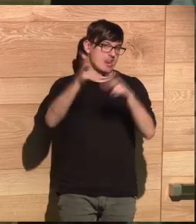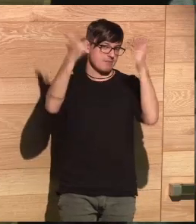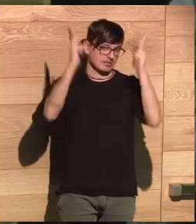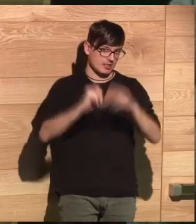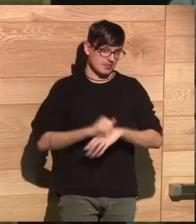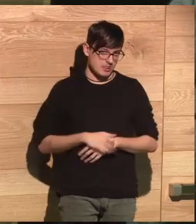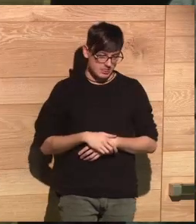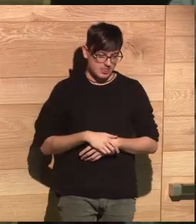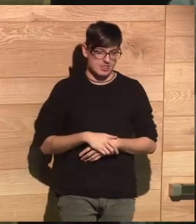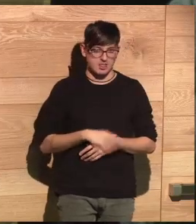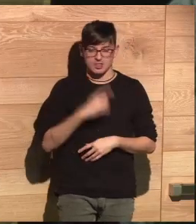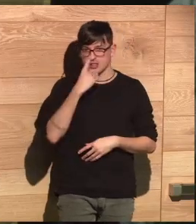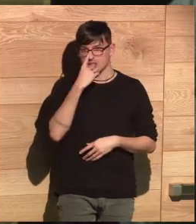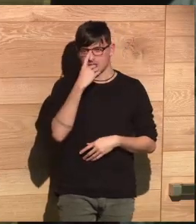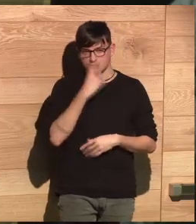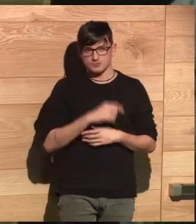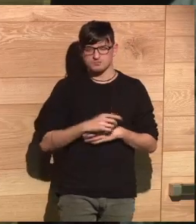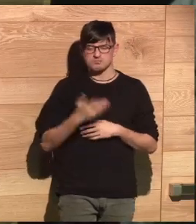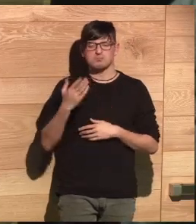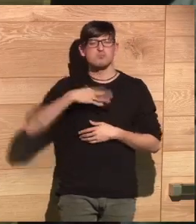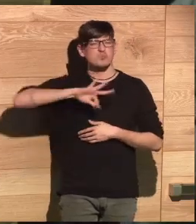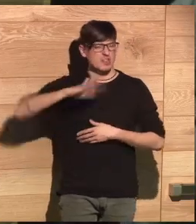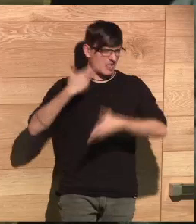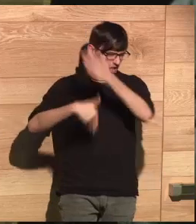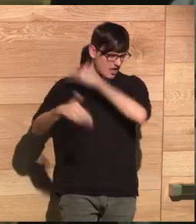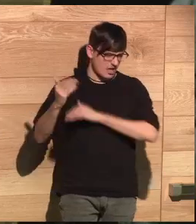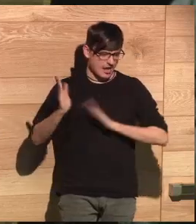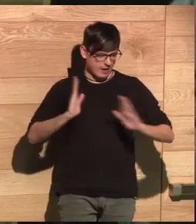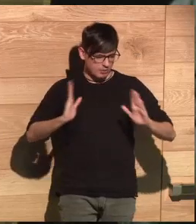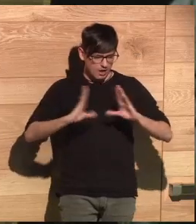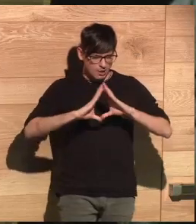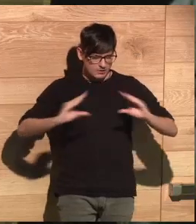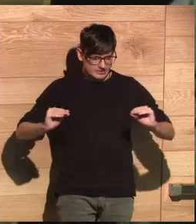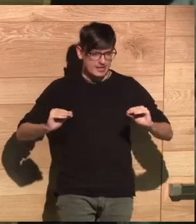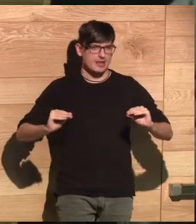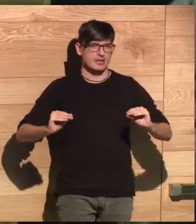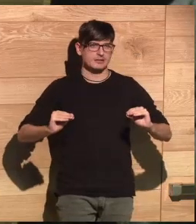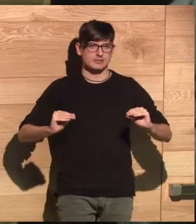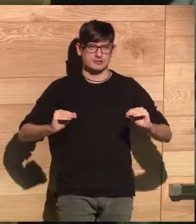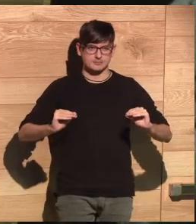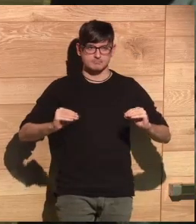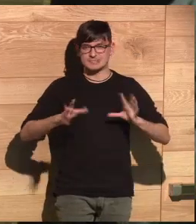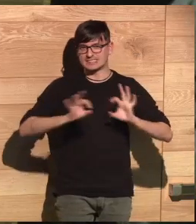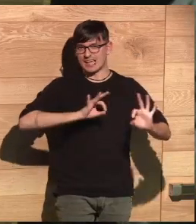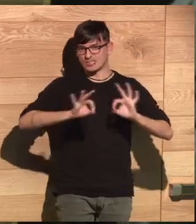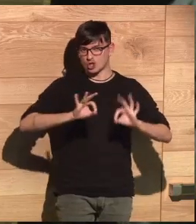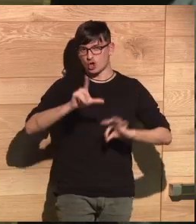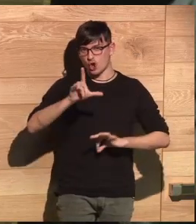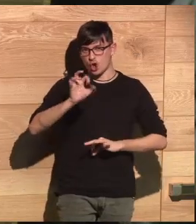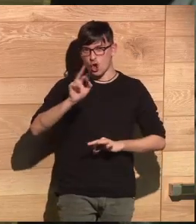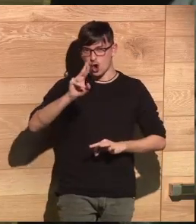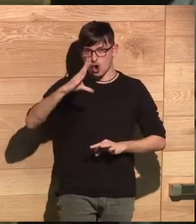quizá hubo una época en que nuestra época universitaria, la obra de teatro de